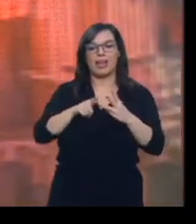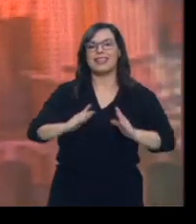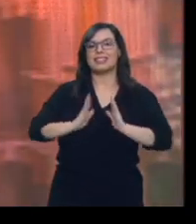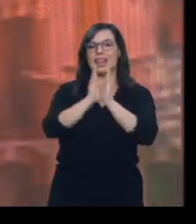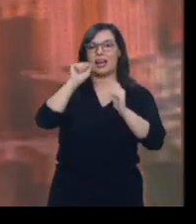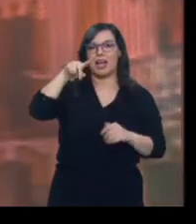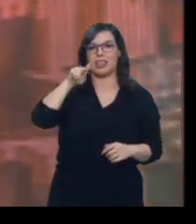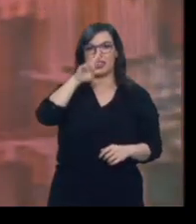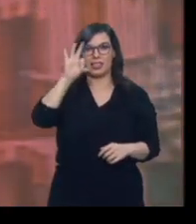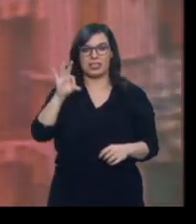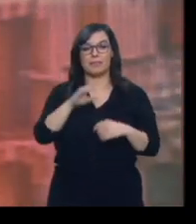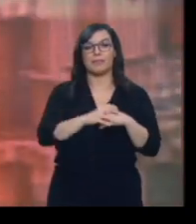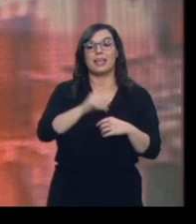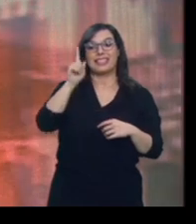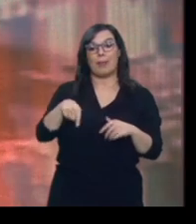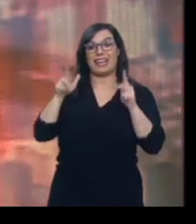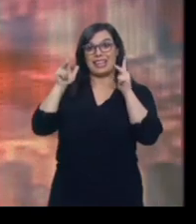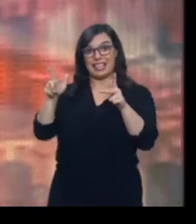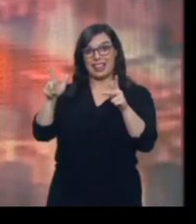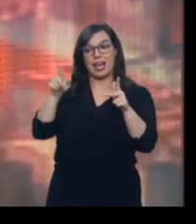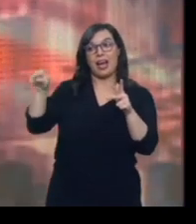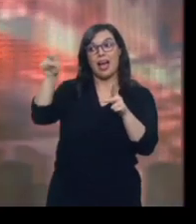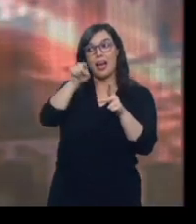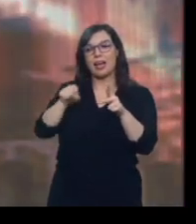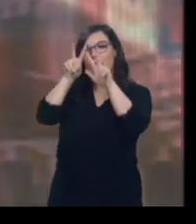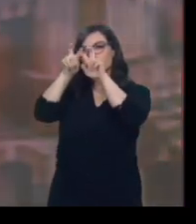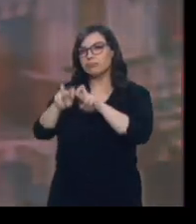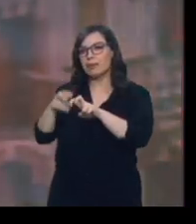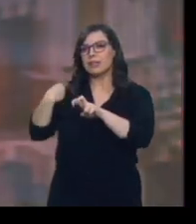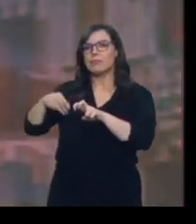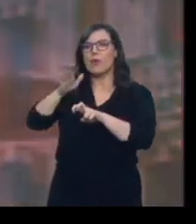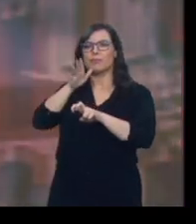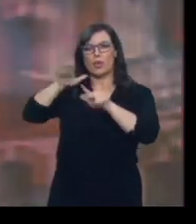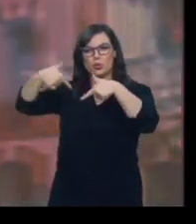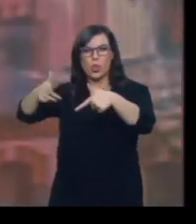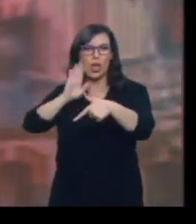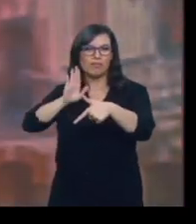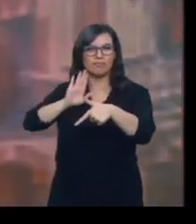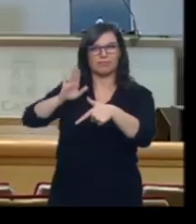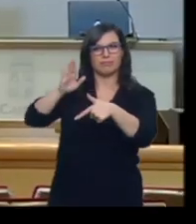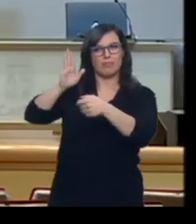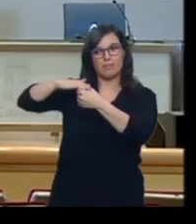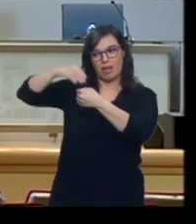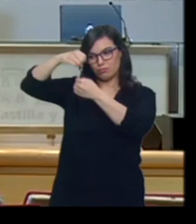se van a analizar las aguas residuales de las residencias para adelantarse así a los nuevos brotes.